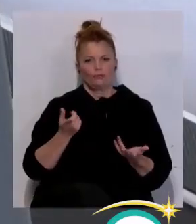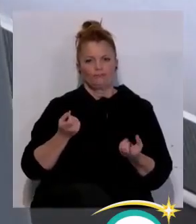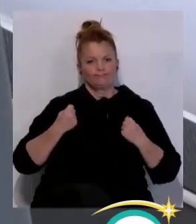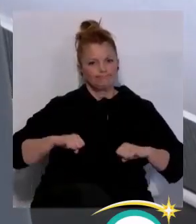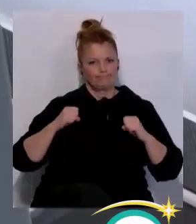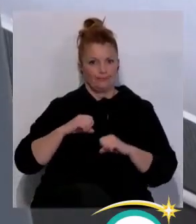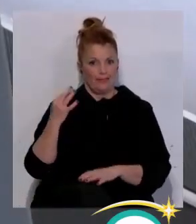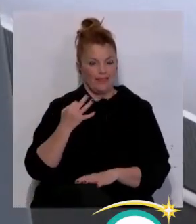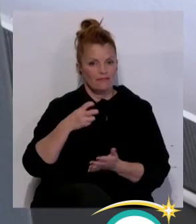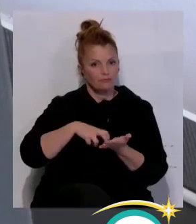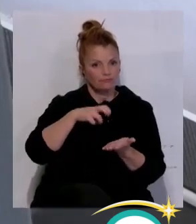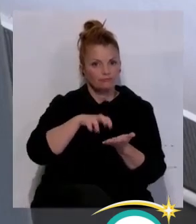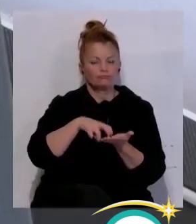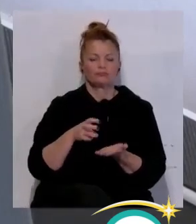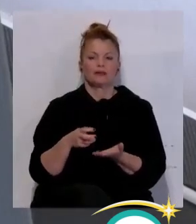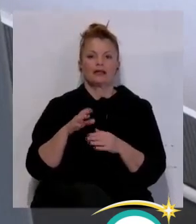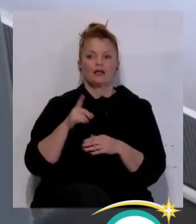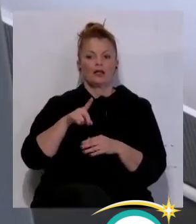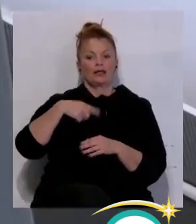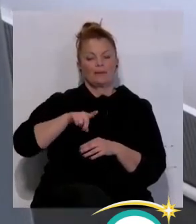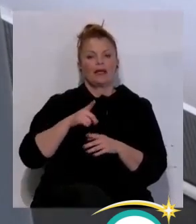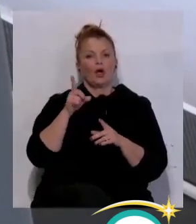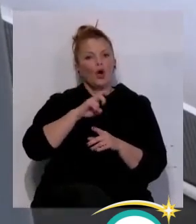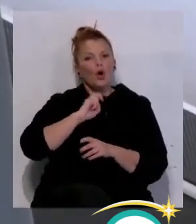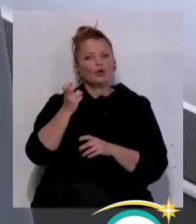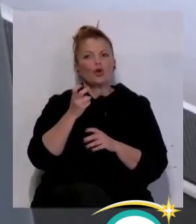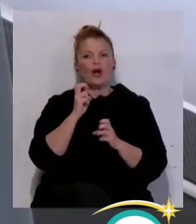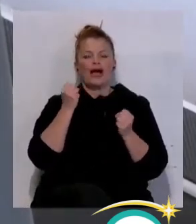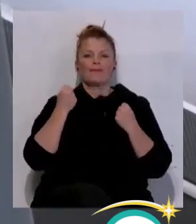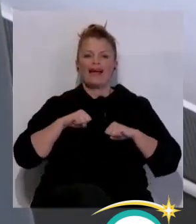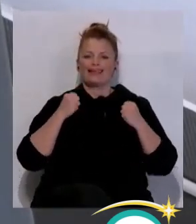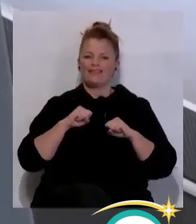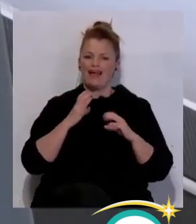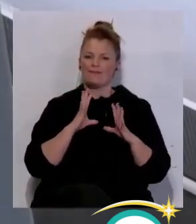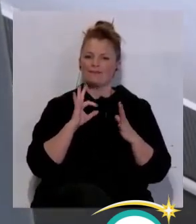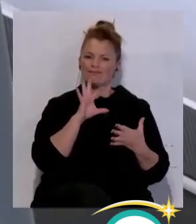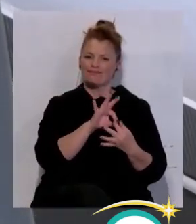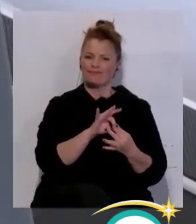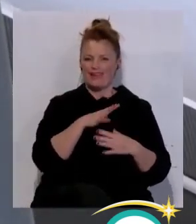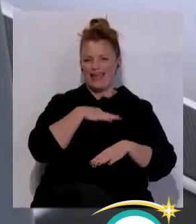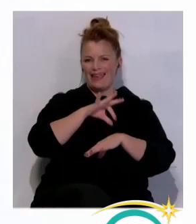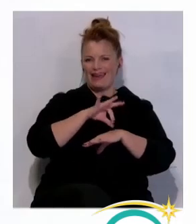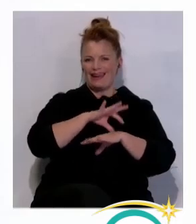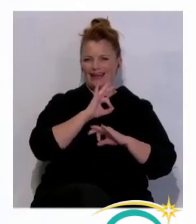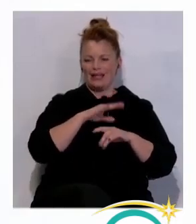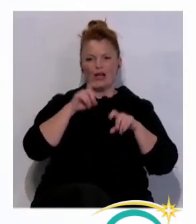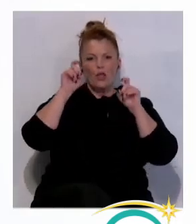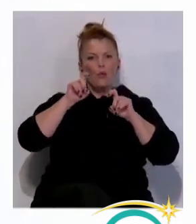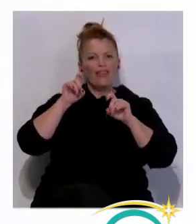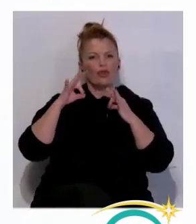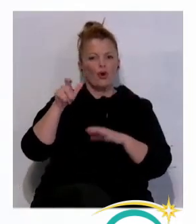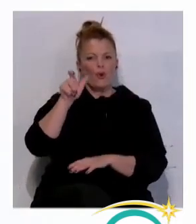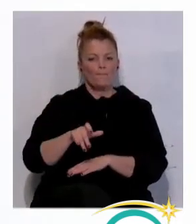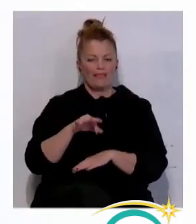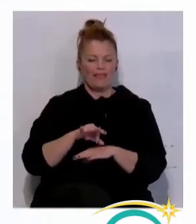importante, que eso sí es muy distinto de lo que hacemos nosotros a otro tipo de actividad en la práctica clínica, ¿no? Que es la educación del paciente. Es